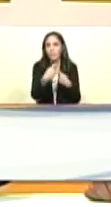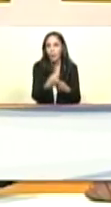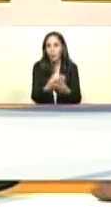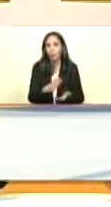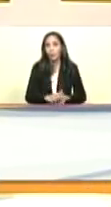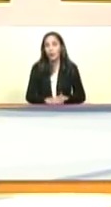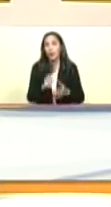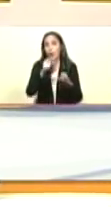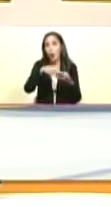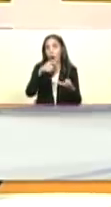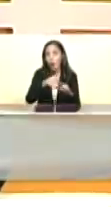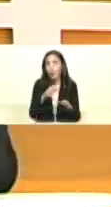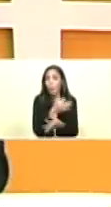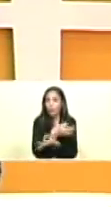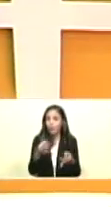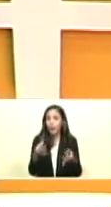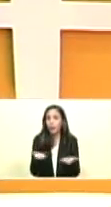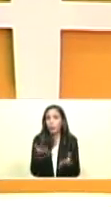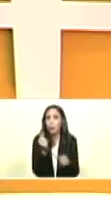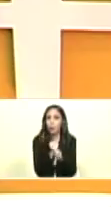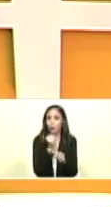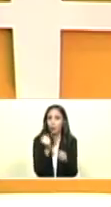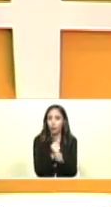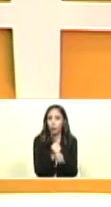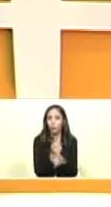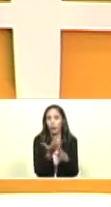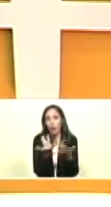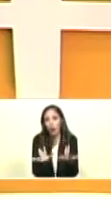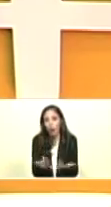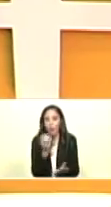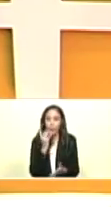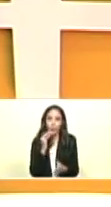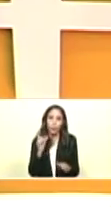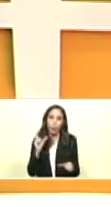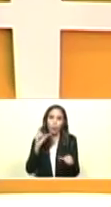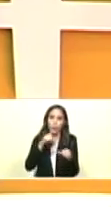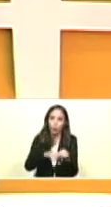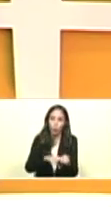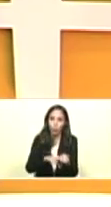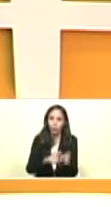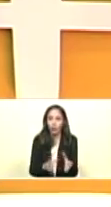maravillosa, y si ahora incorporamos las cajas de ahorro a las criptomonedas, nos